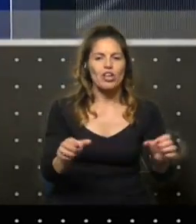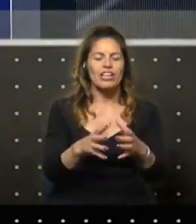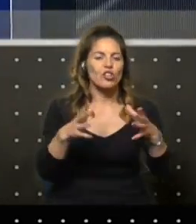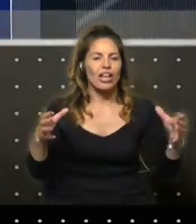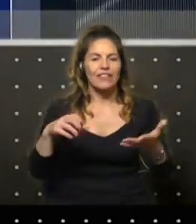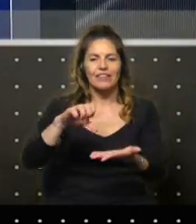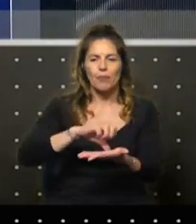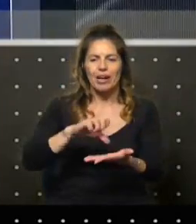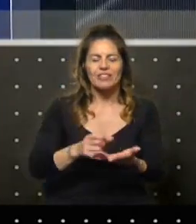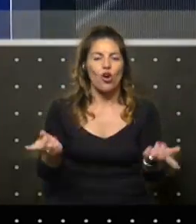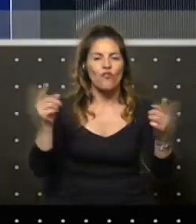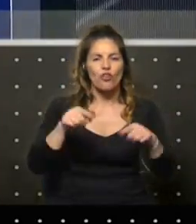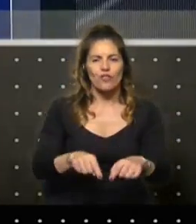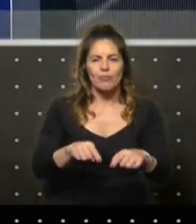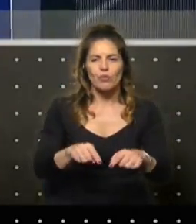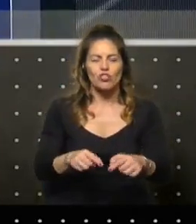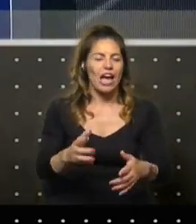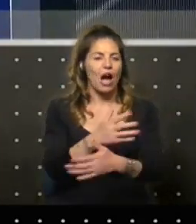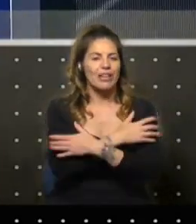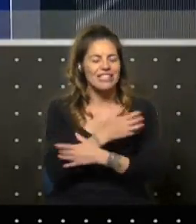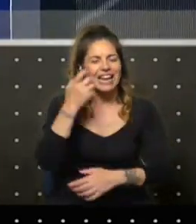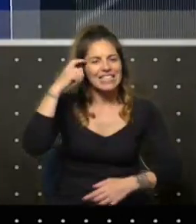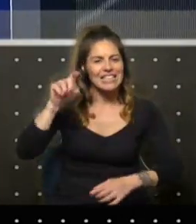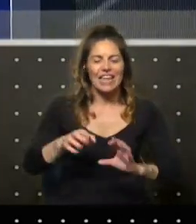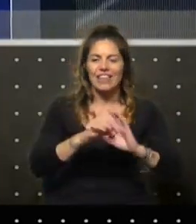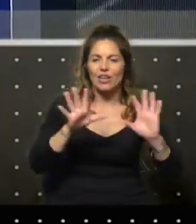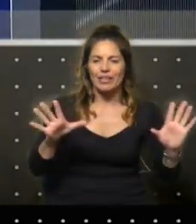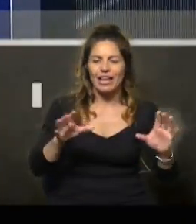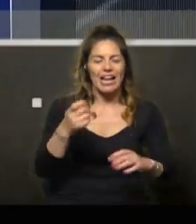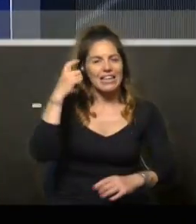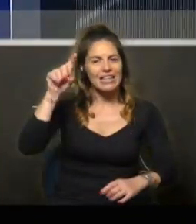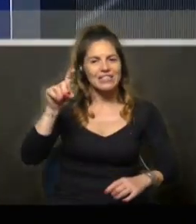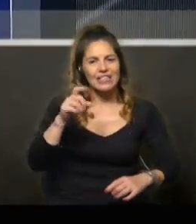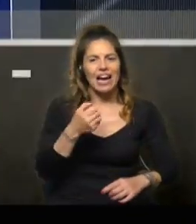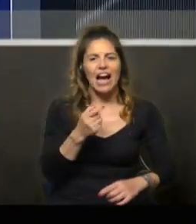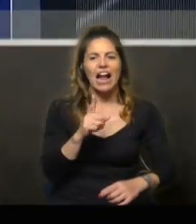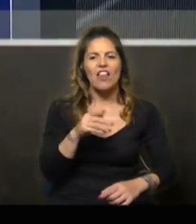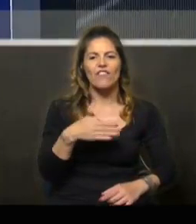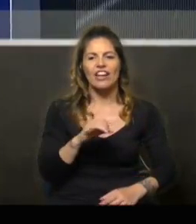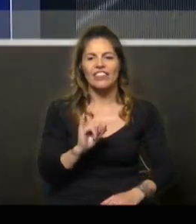país hoy volvemos a abrazar las ideas la libertad las ideas de